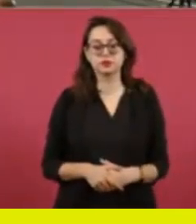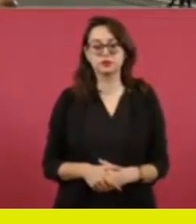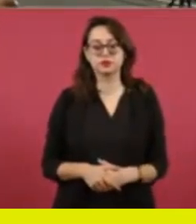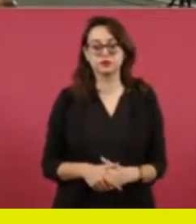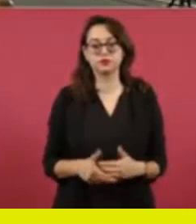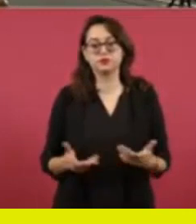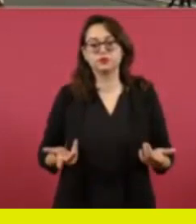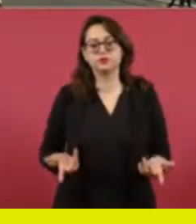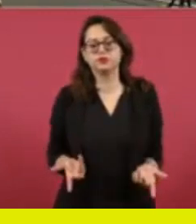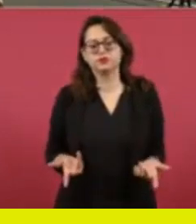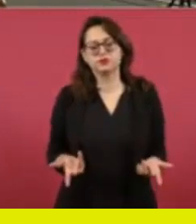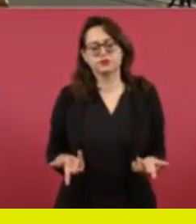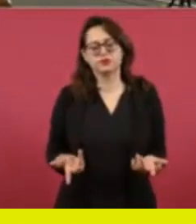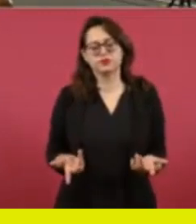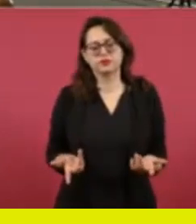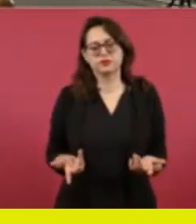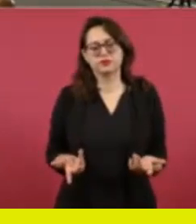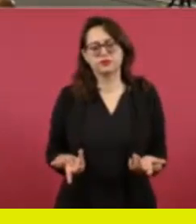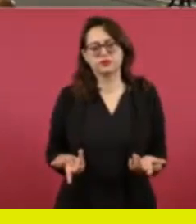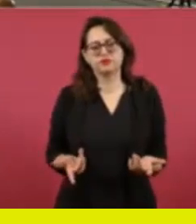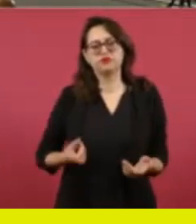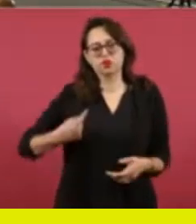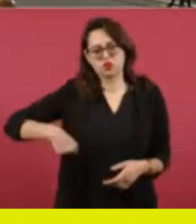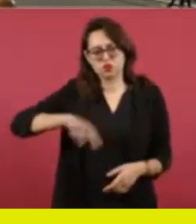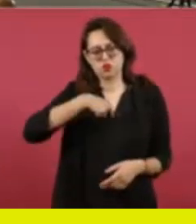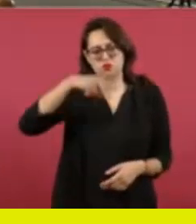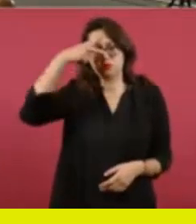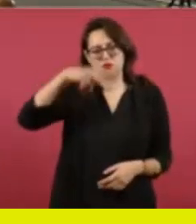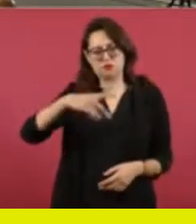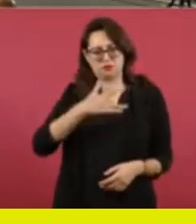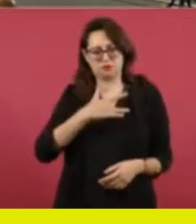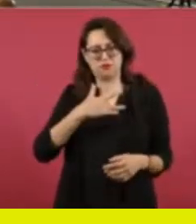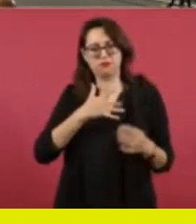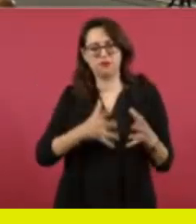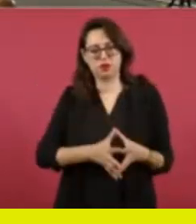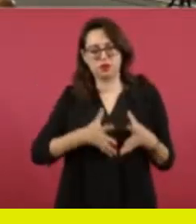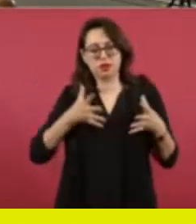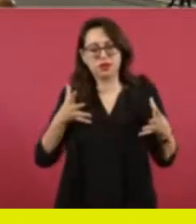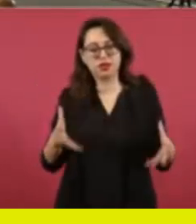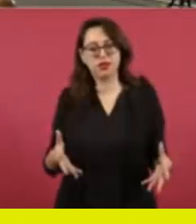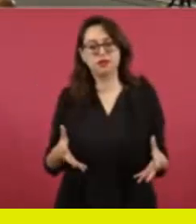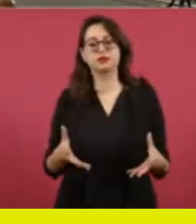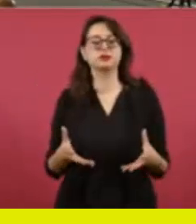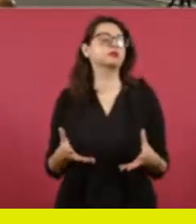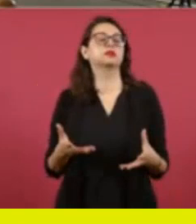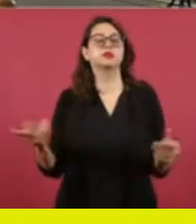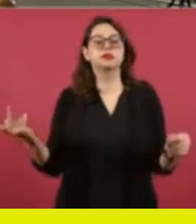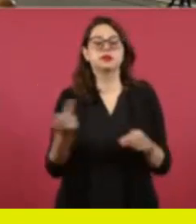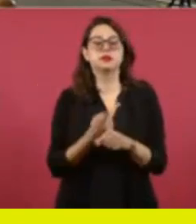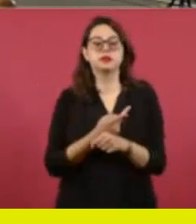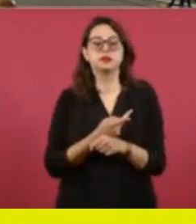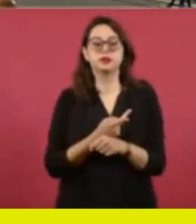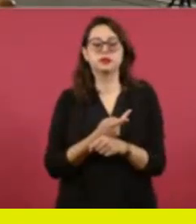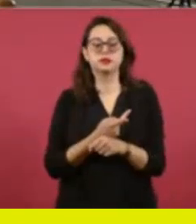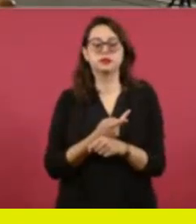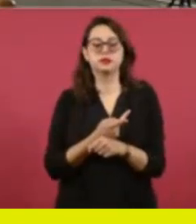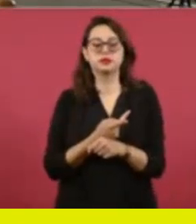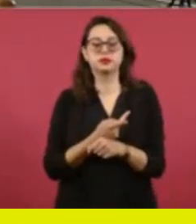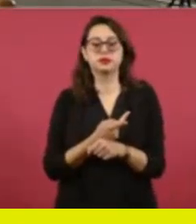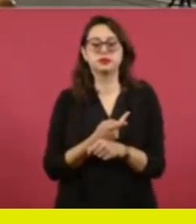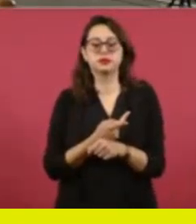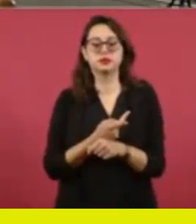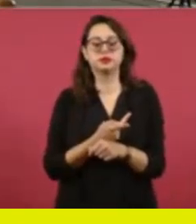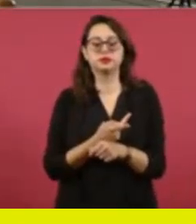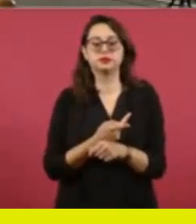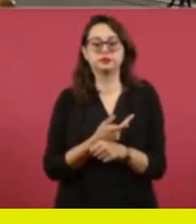los mexicanos somos puro corazón, y lo que está pasando allá con los